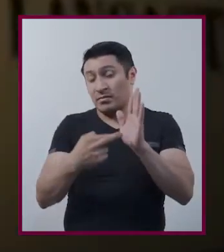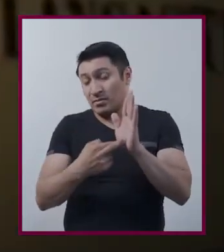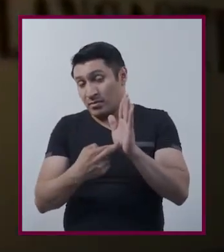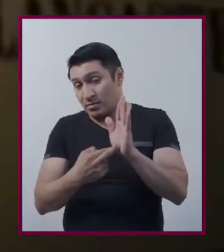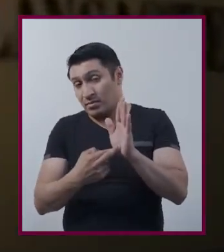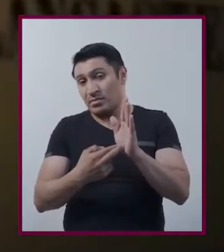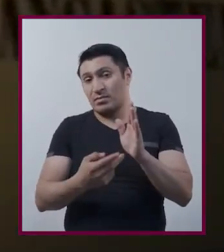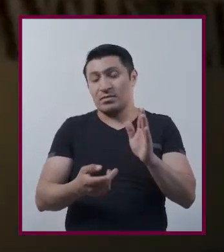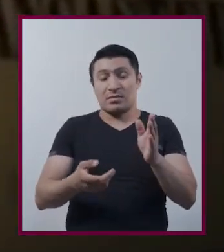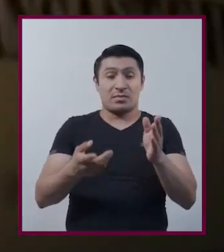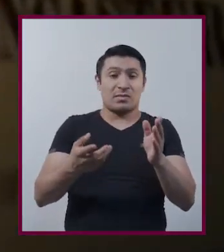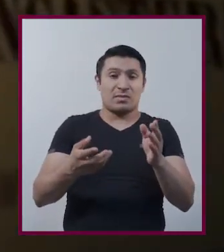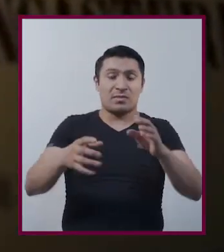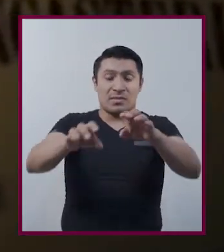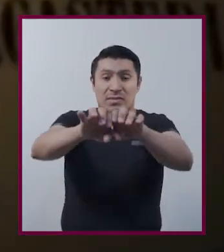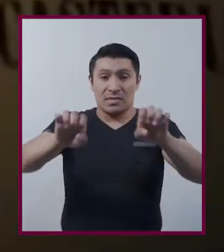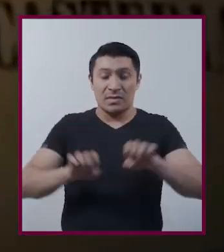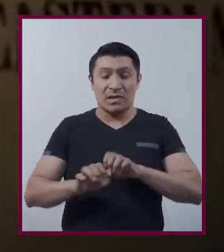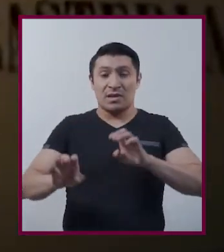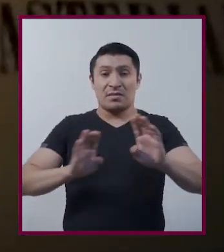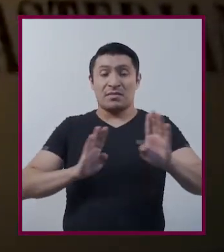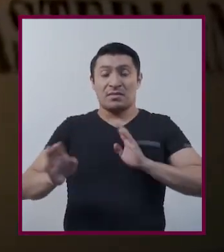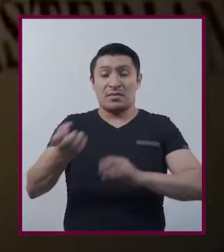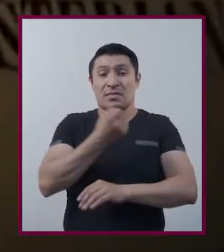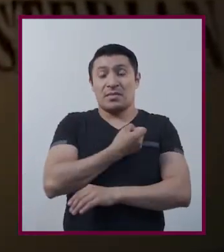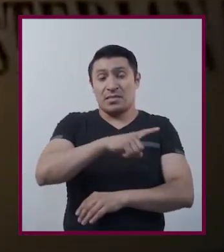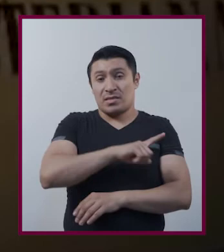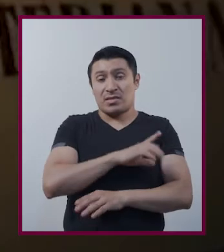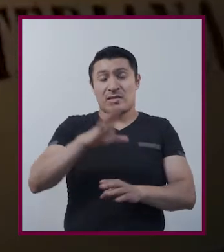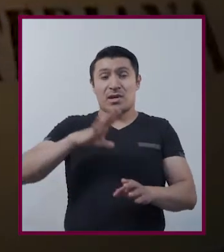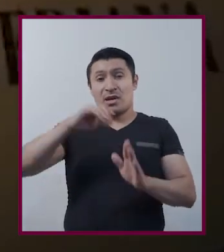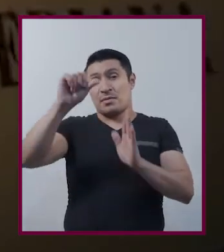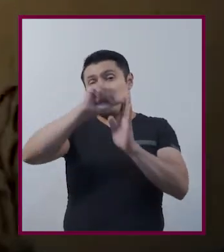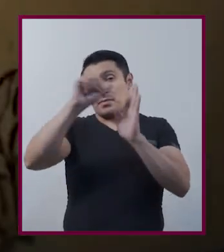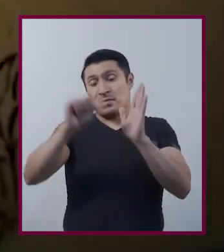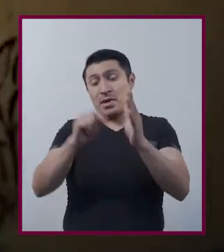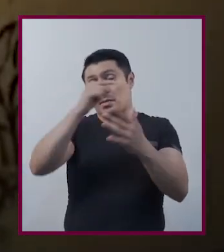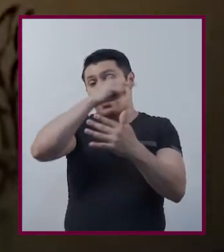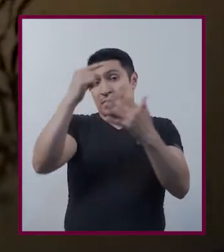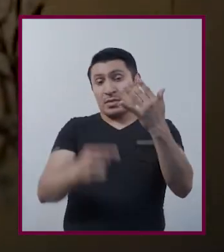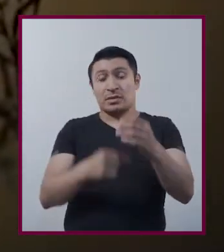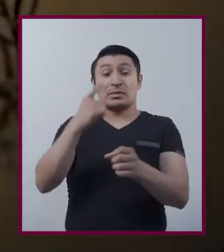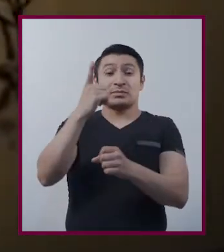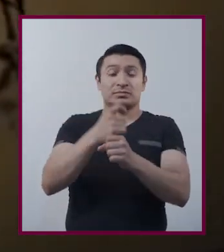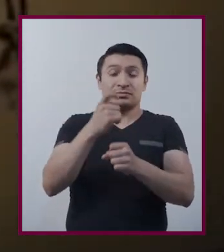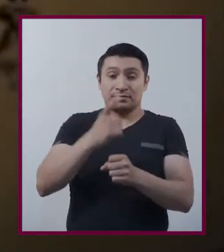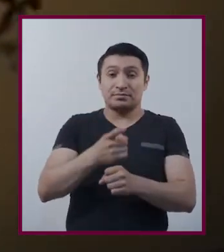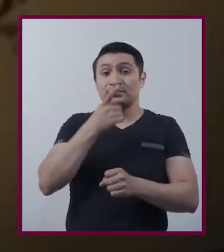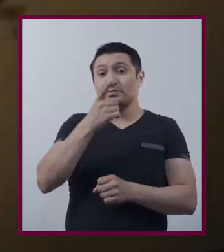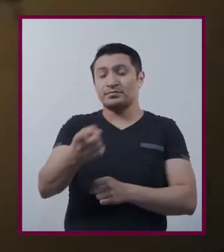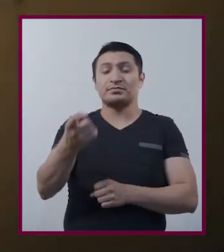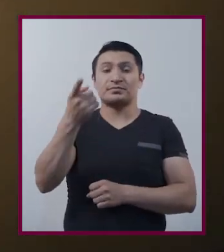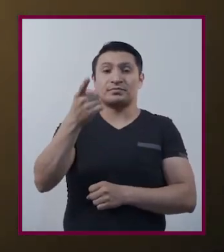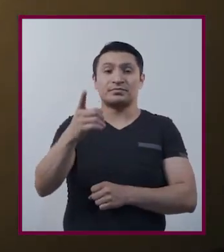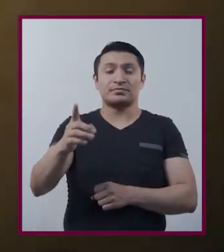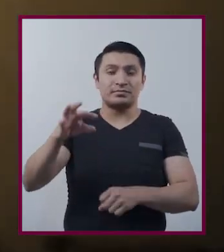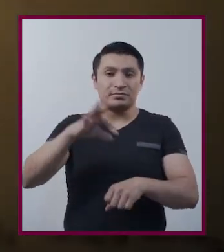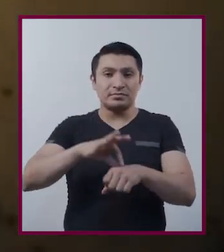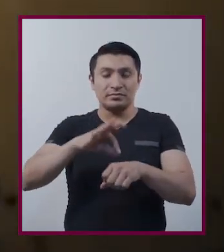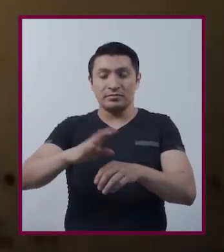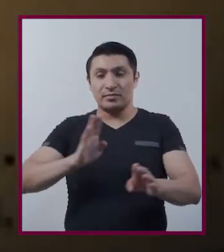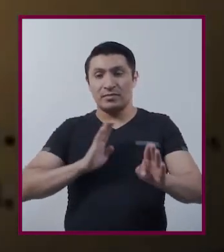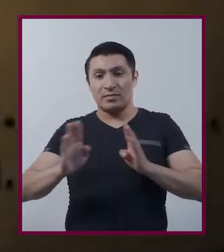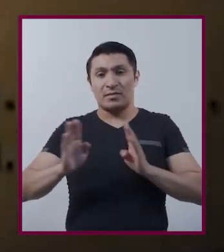El reglamento provisional del Cuerpo Médico Militar se conformó de varios artículos. El primero demandaba un